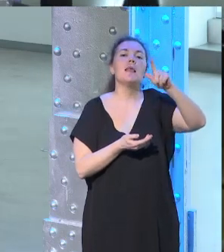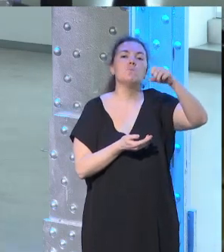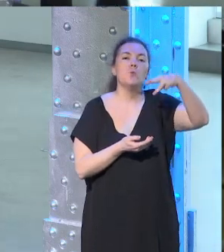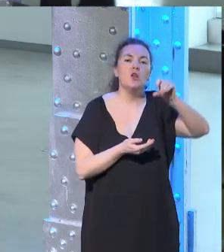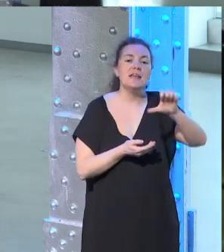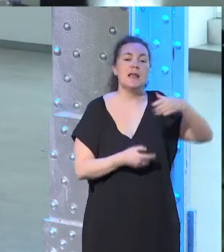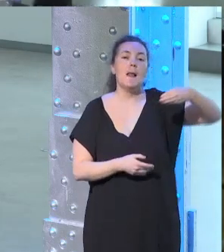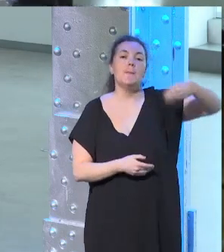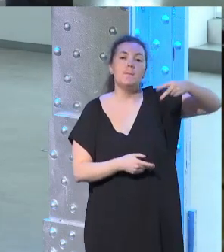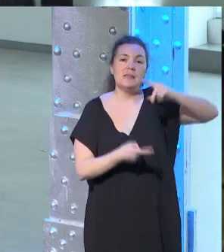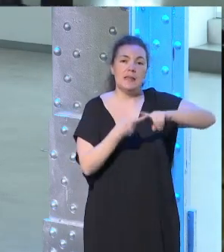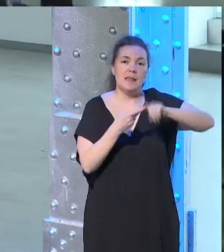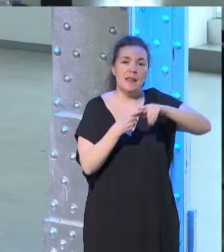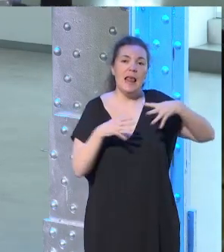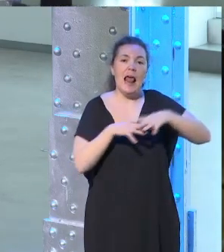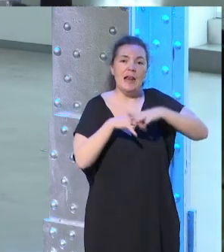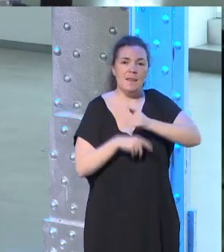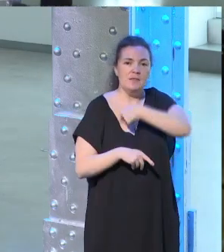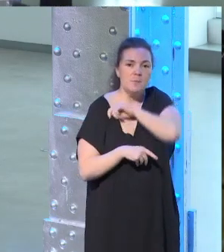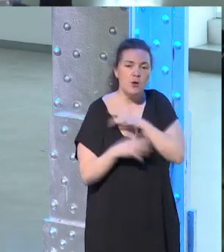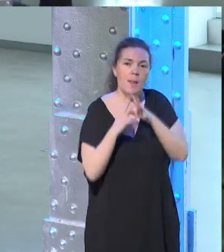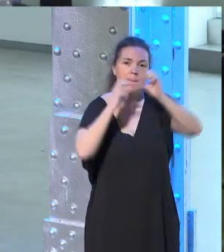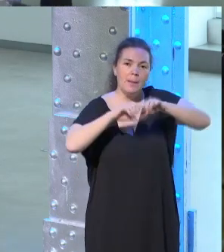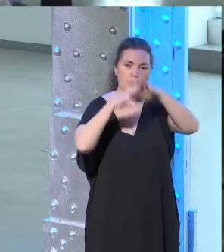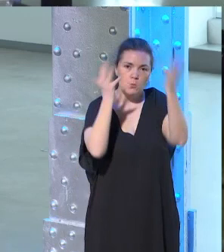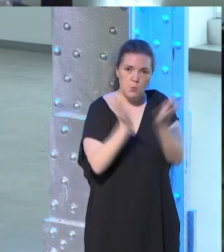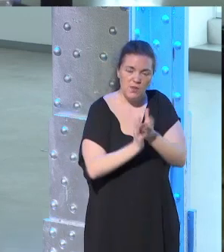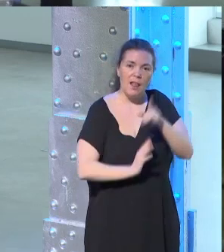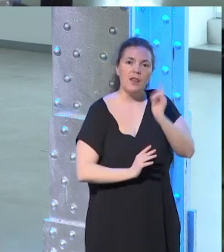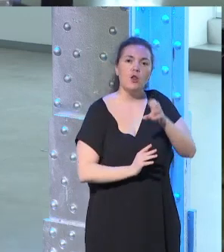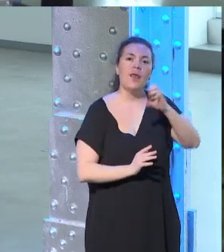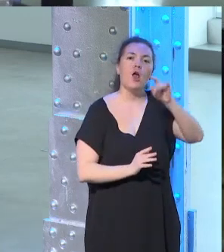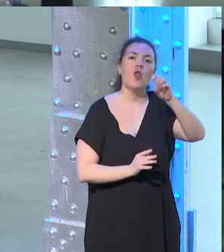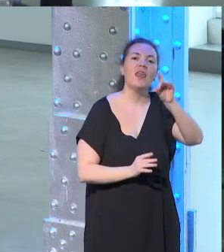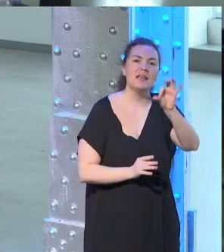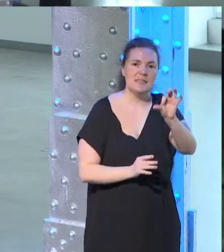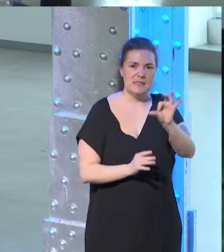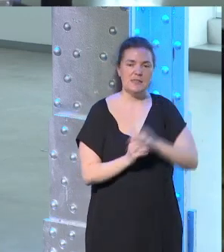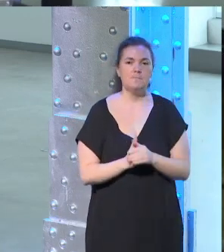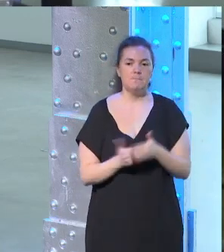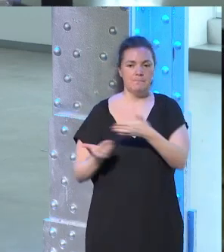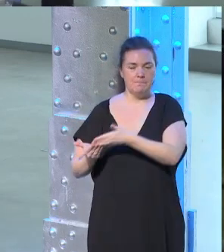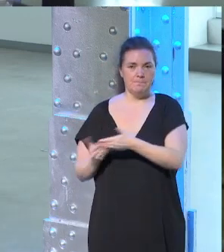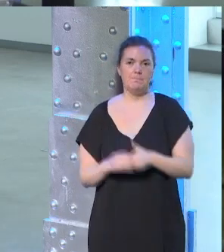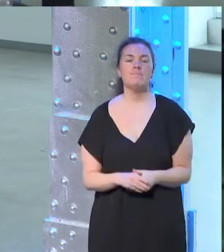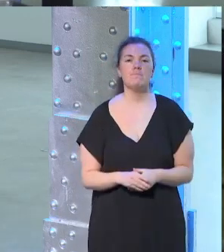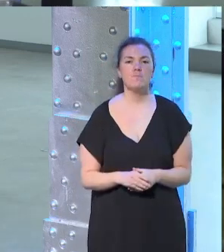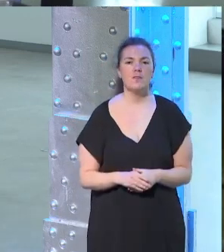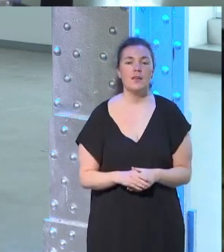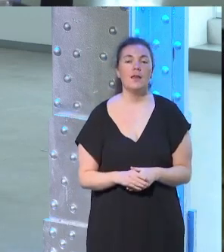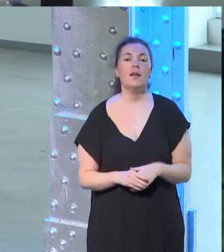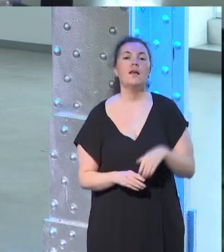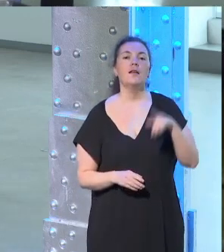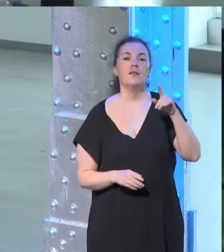el vicepresidente de la Red Española del Pacto Mundial y director de CODES. Aquí, por favor. Yo estoy aquí y